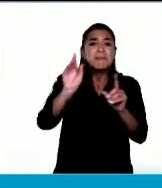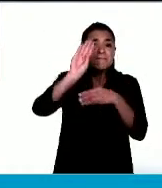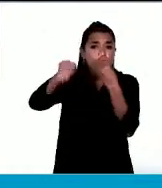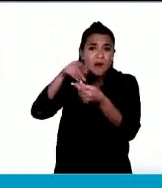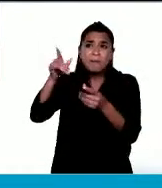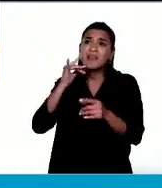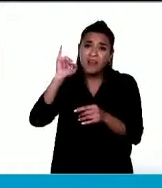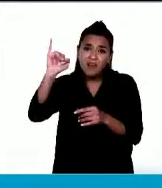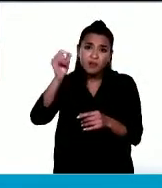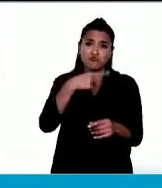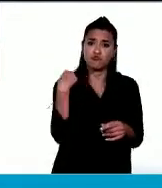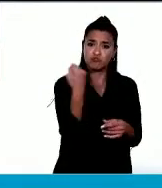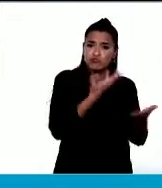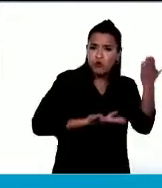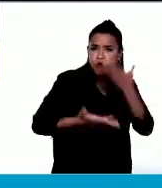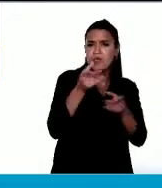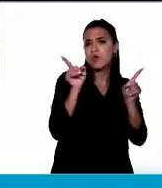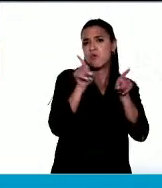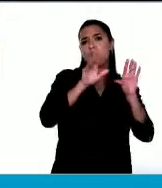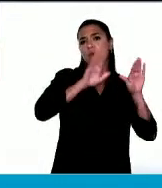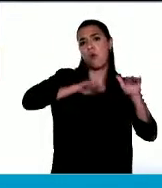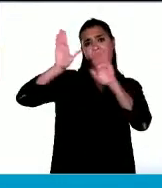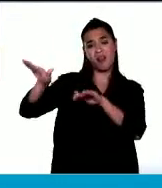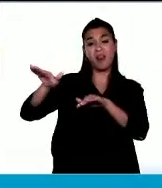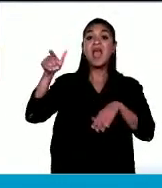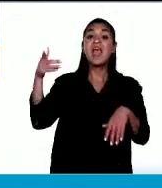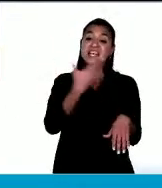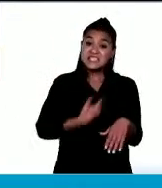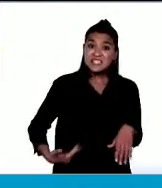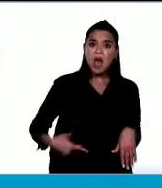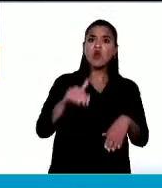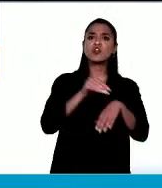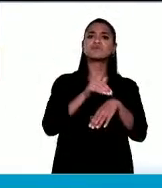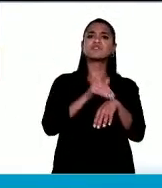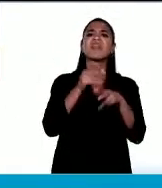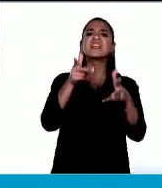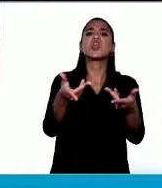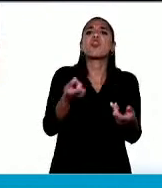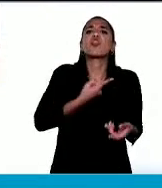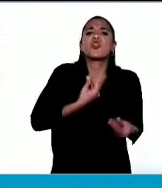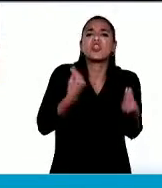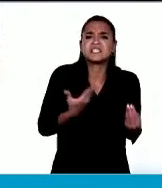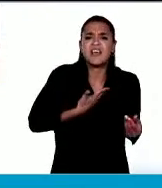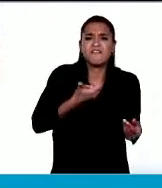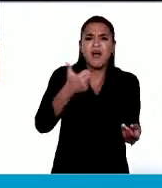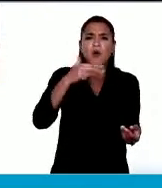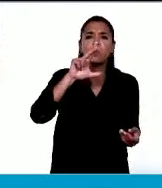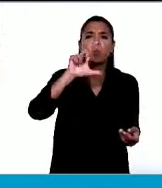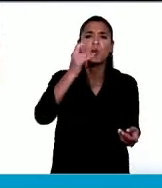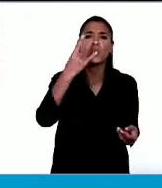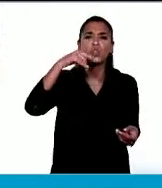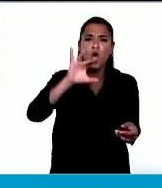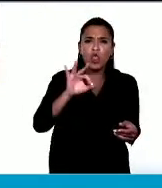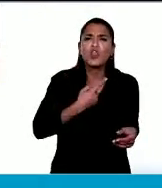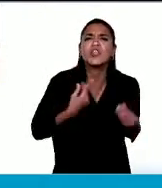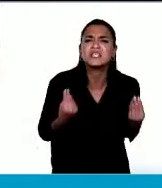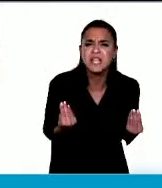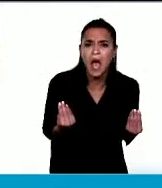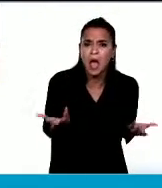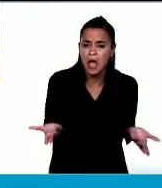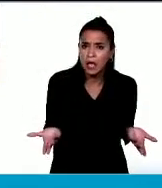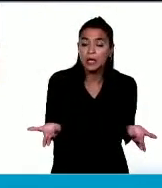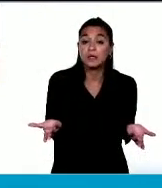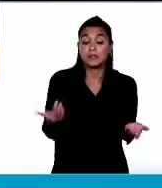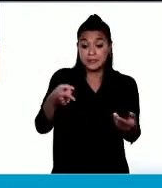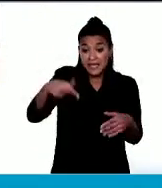de Facundo. El Estado tiene la responsabilidad de decir a dónde está Facundo Castro. Sin embargo, en todo